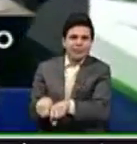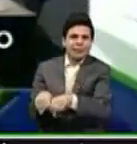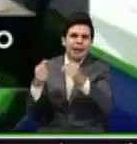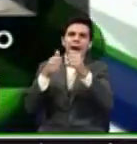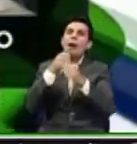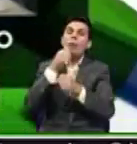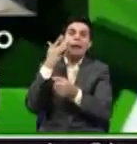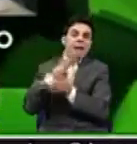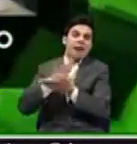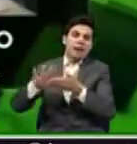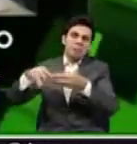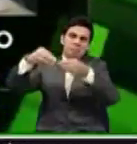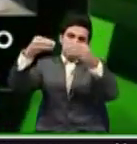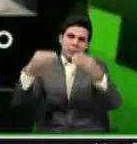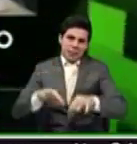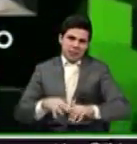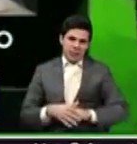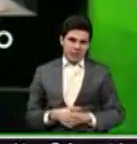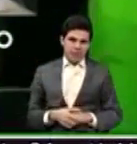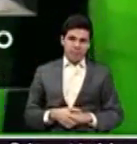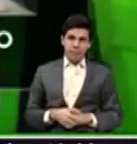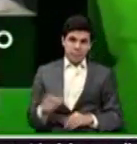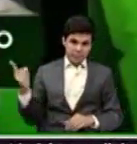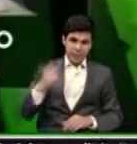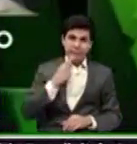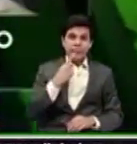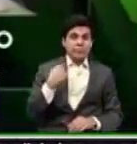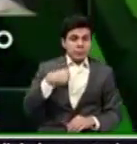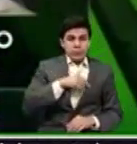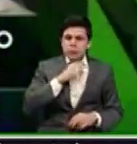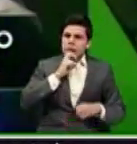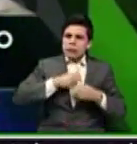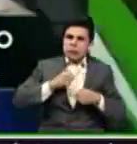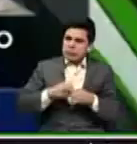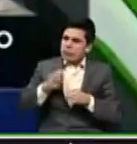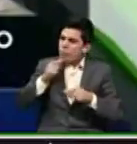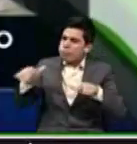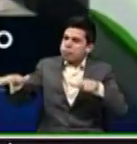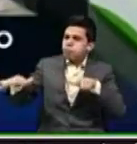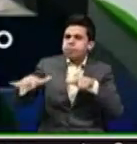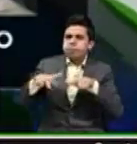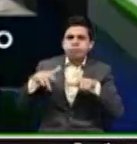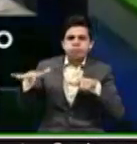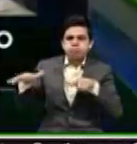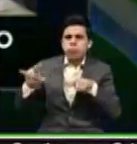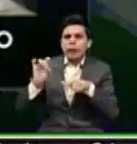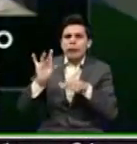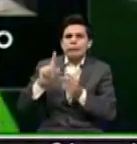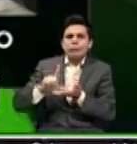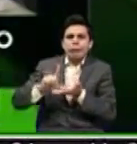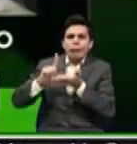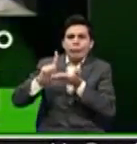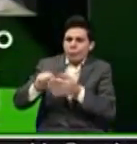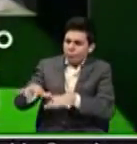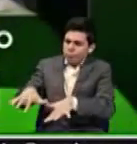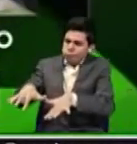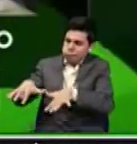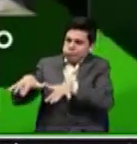porque nos estamos abasteciendo de un pozo de 15 litros por segundo y a las horas de la